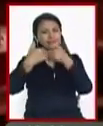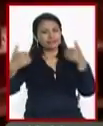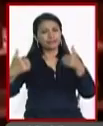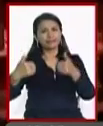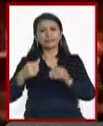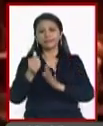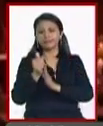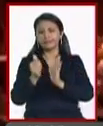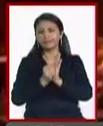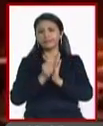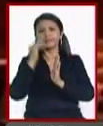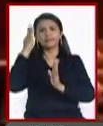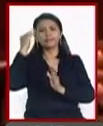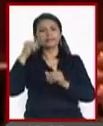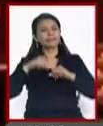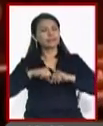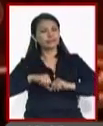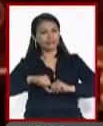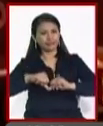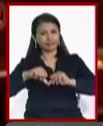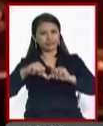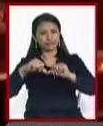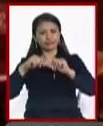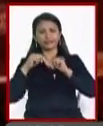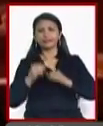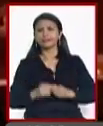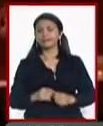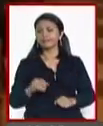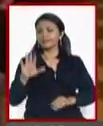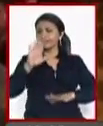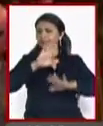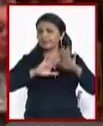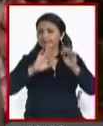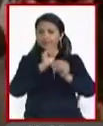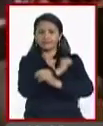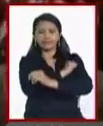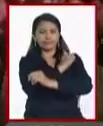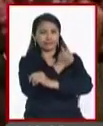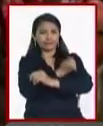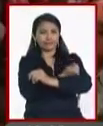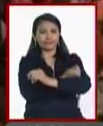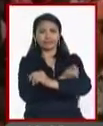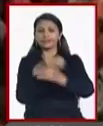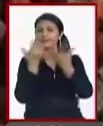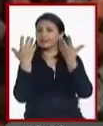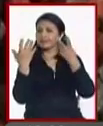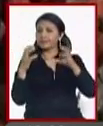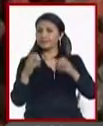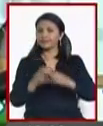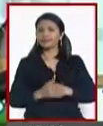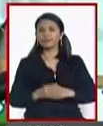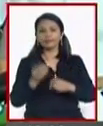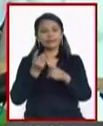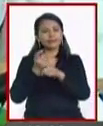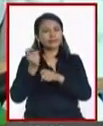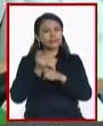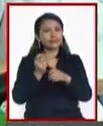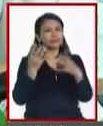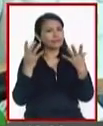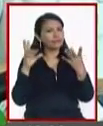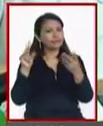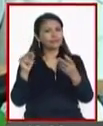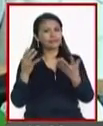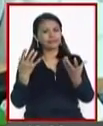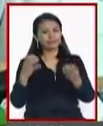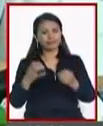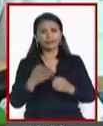este magistrado, porque nosotros seguimos en la incertidumbre con esta autoridad de que no queremos nosotros perjudicar, porque no todos